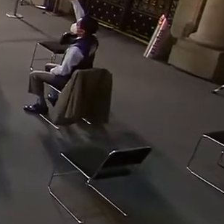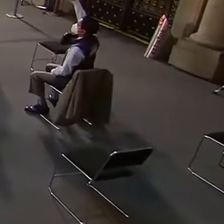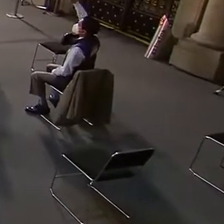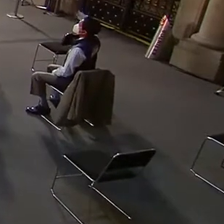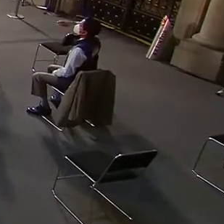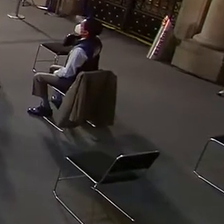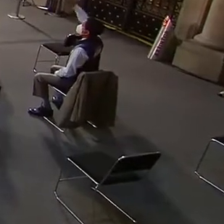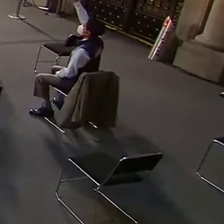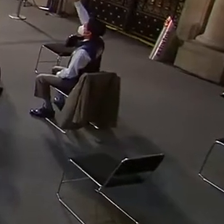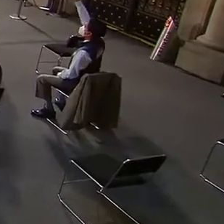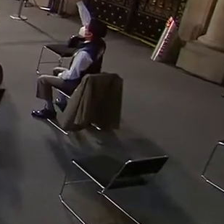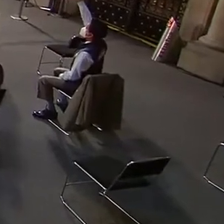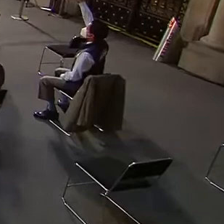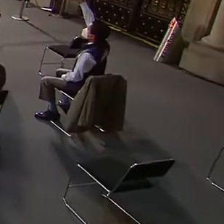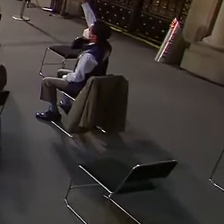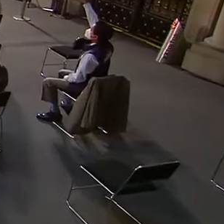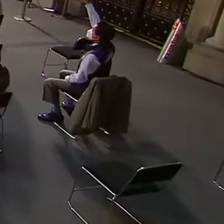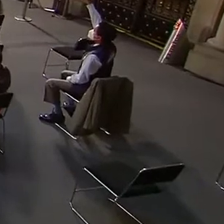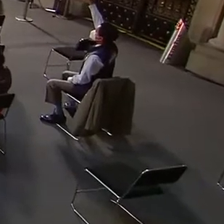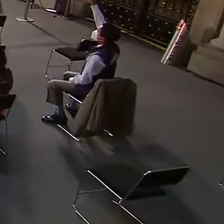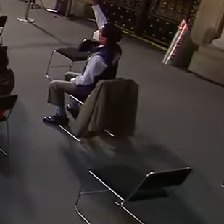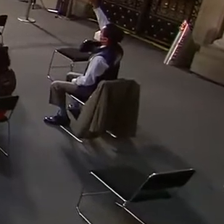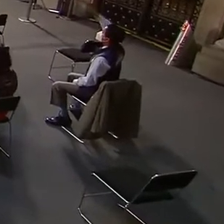Bueno, pues vamos a pasar